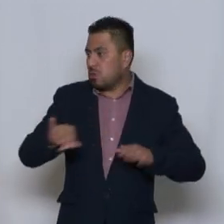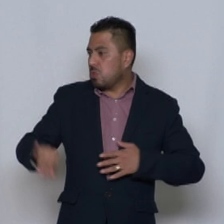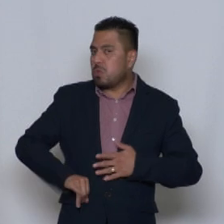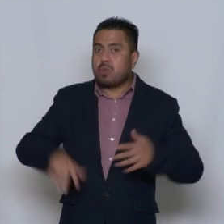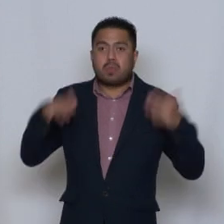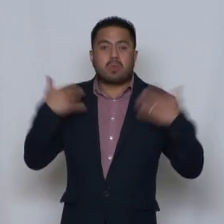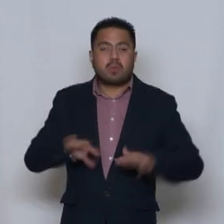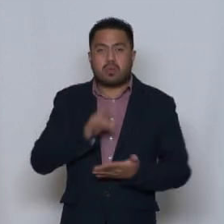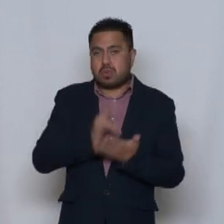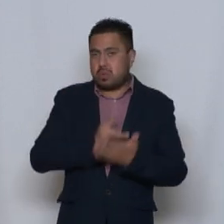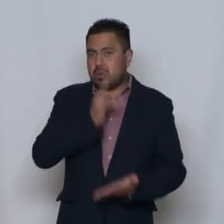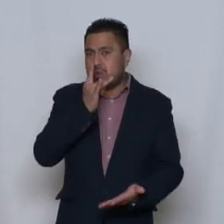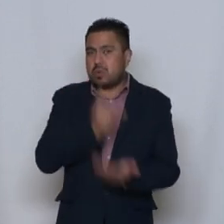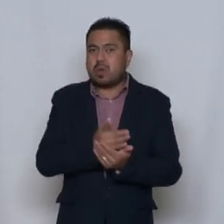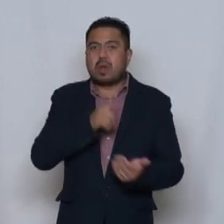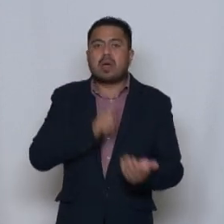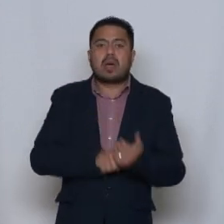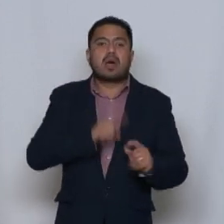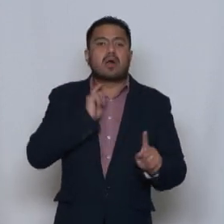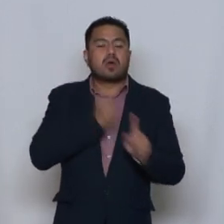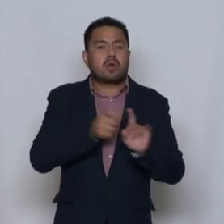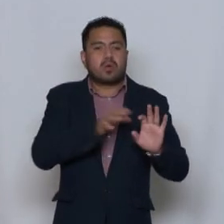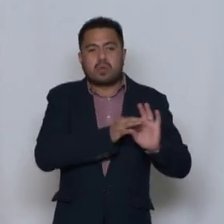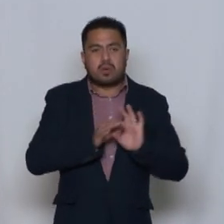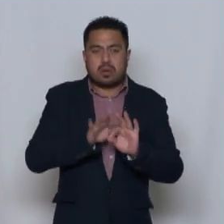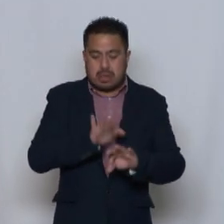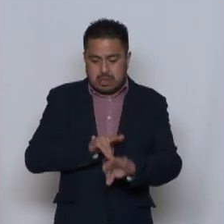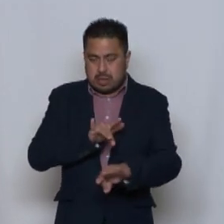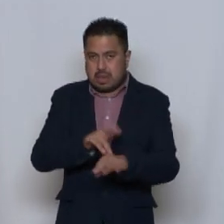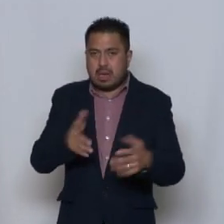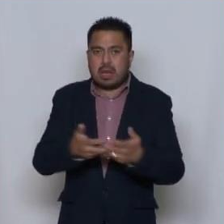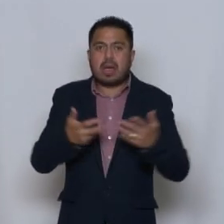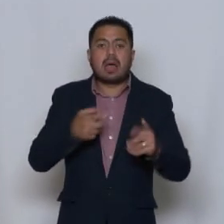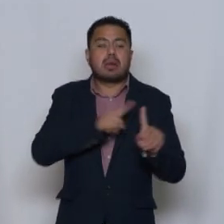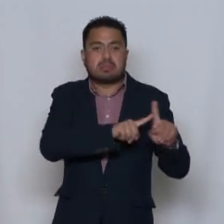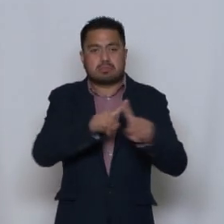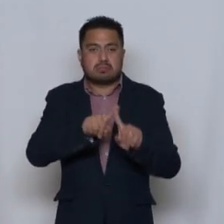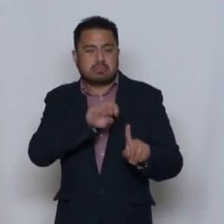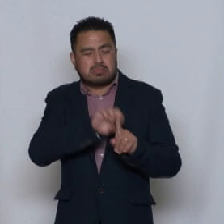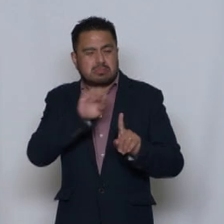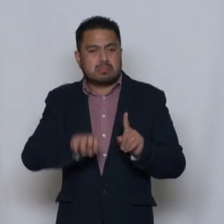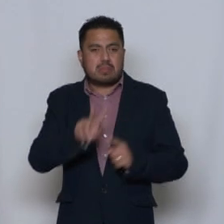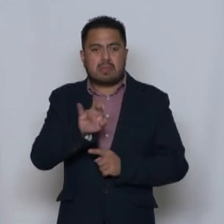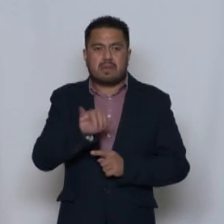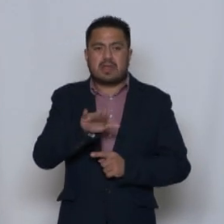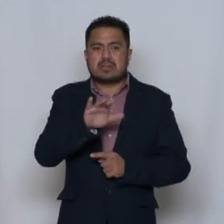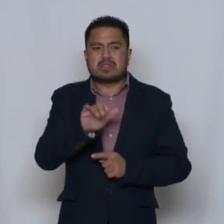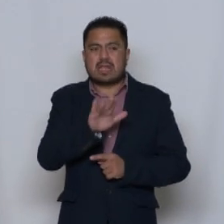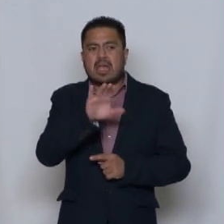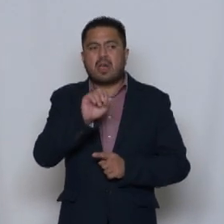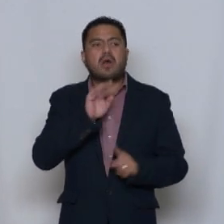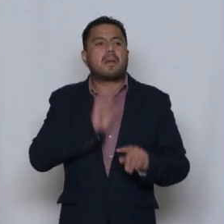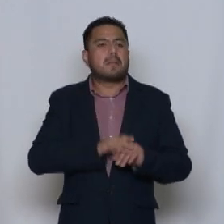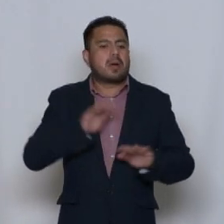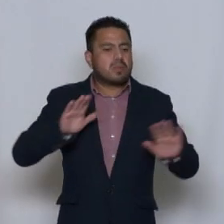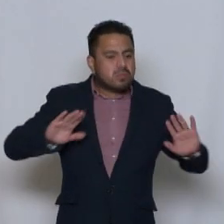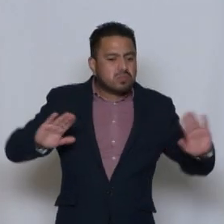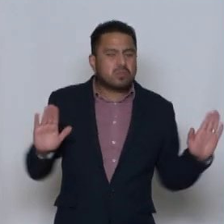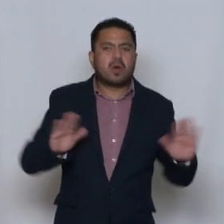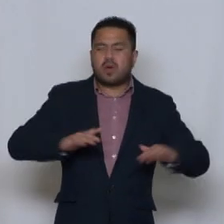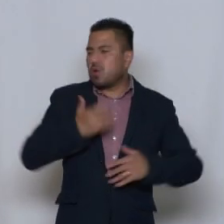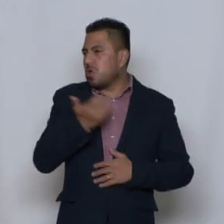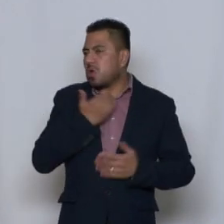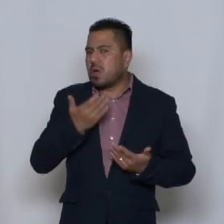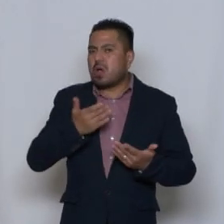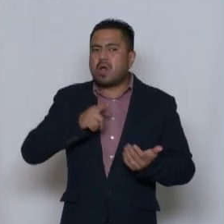bueno, únicamente nidifican al tocar tierra y esto varía. Por ejemplo, el vencejo común puede volar más tiempo que el vencejo